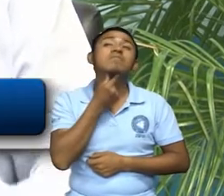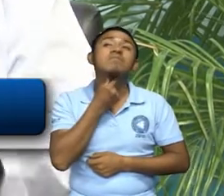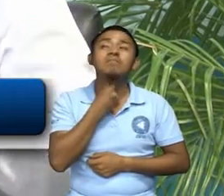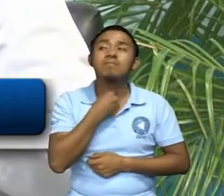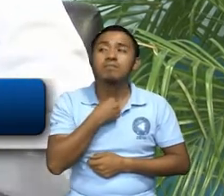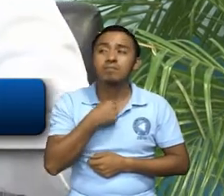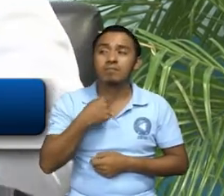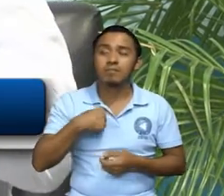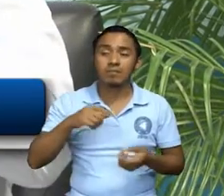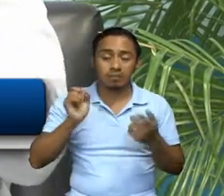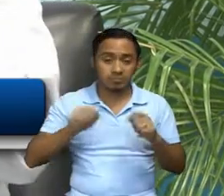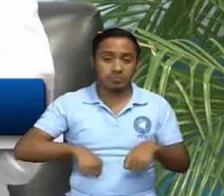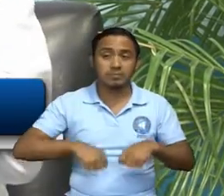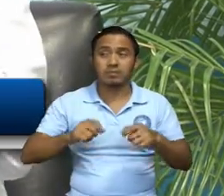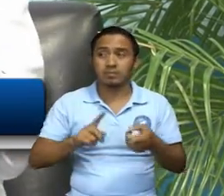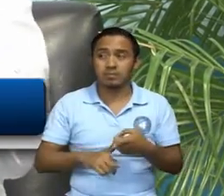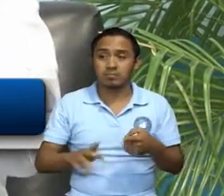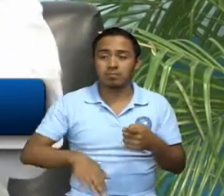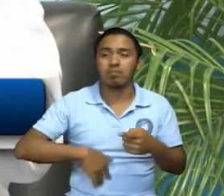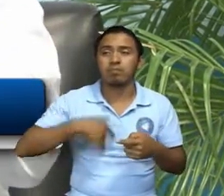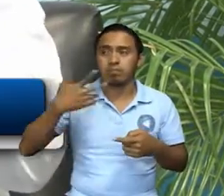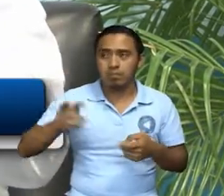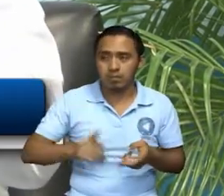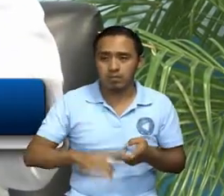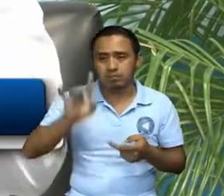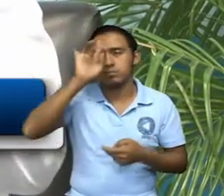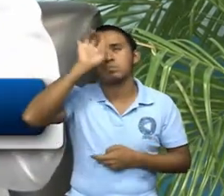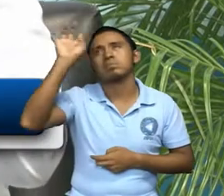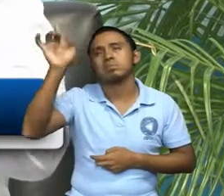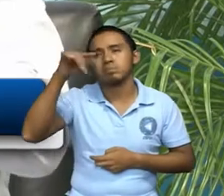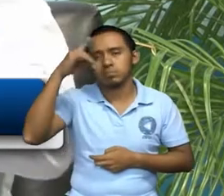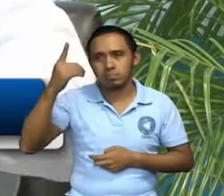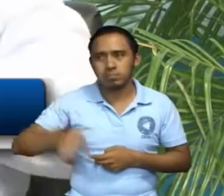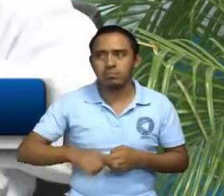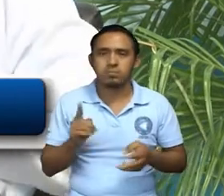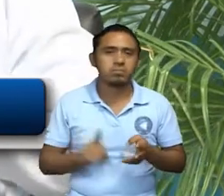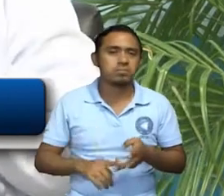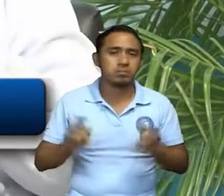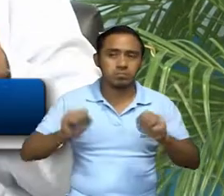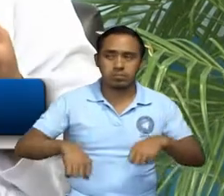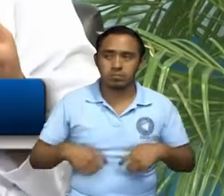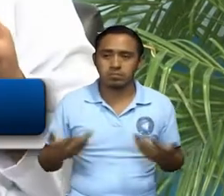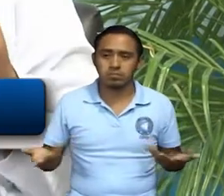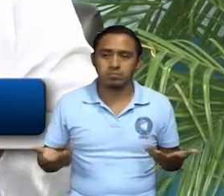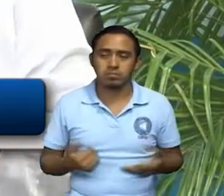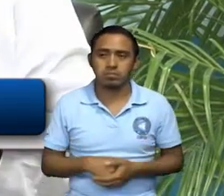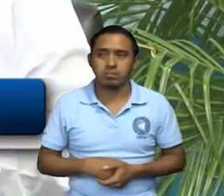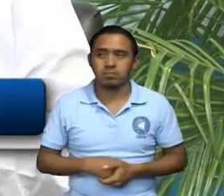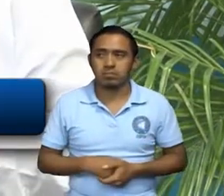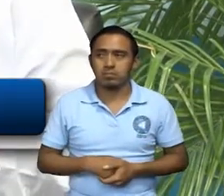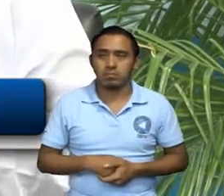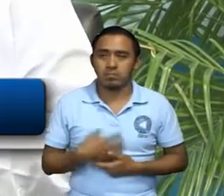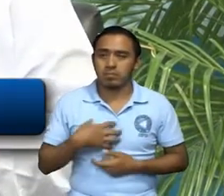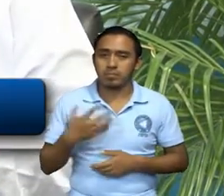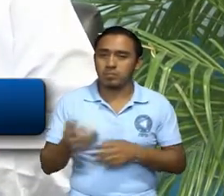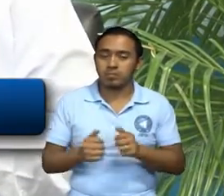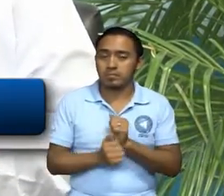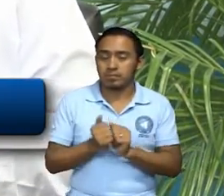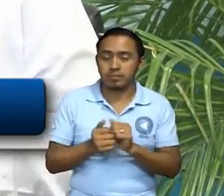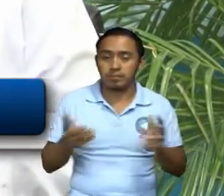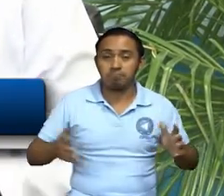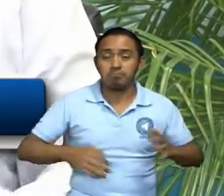puede causar, ahí sí te puede causar náuseas, te puede causar mareos, vómitos, y te puede venir hasta otras causas, como gastritis, por ejemplo.